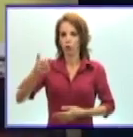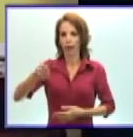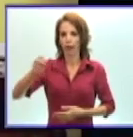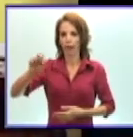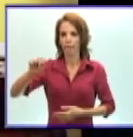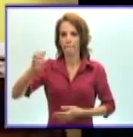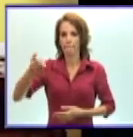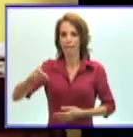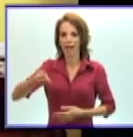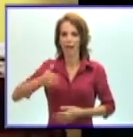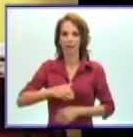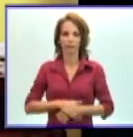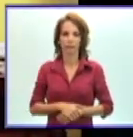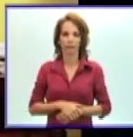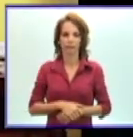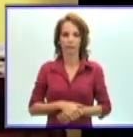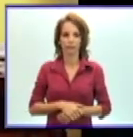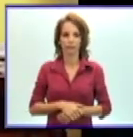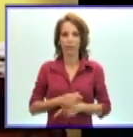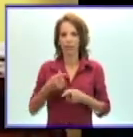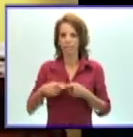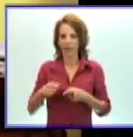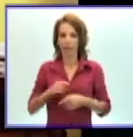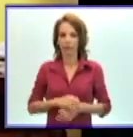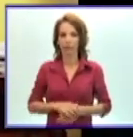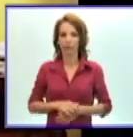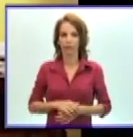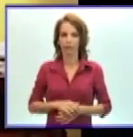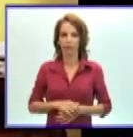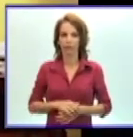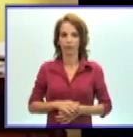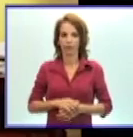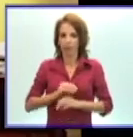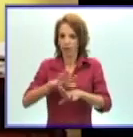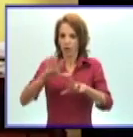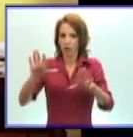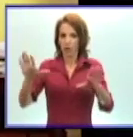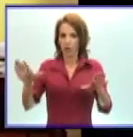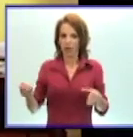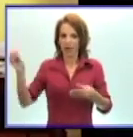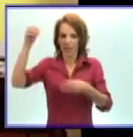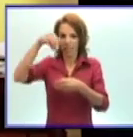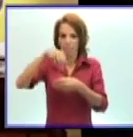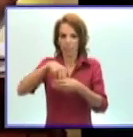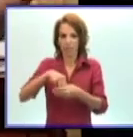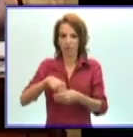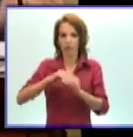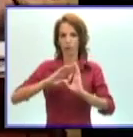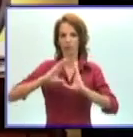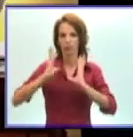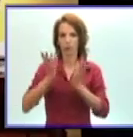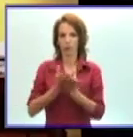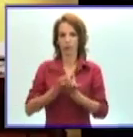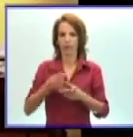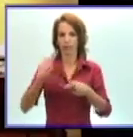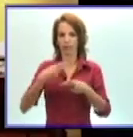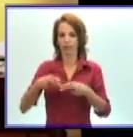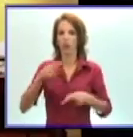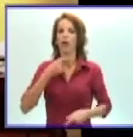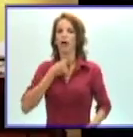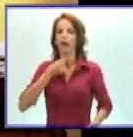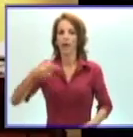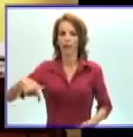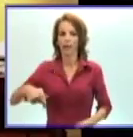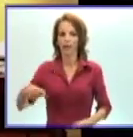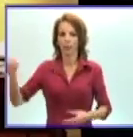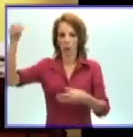realmente también lo natural está dentro del universo. Todos los ejemplos que habíamos puesto de naturaleza entran dentro